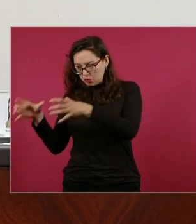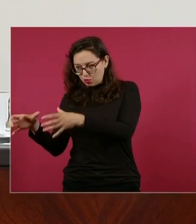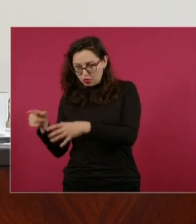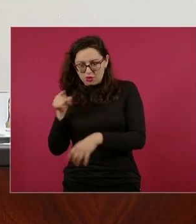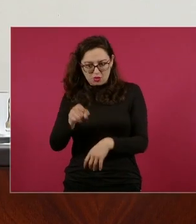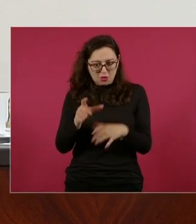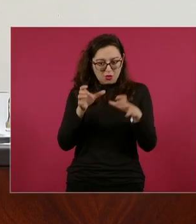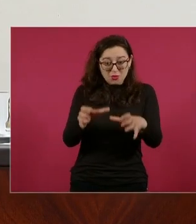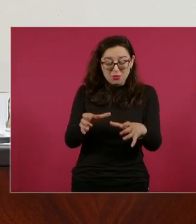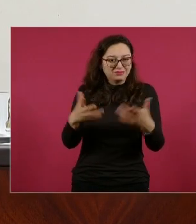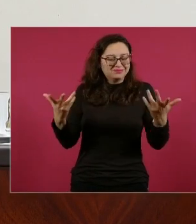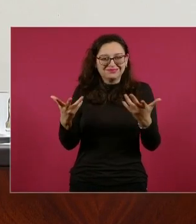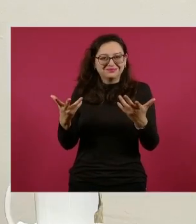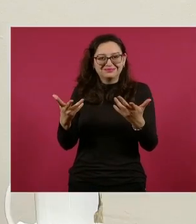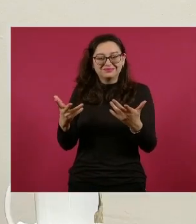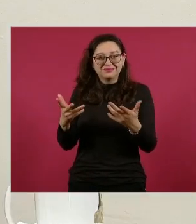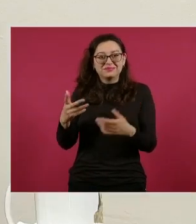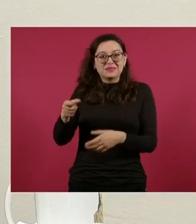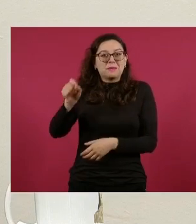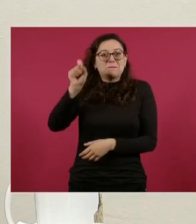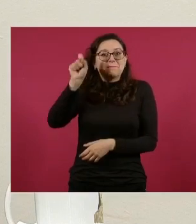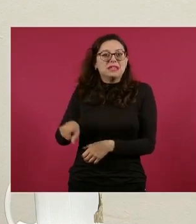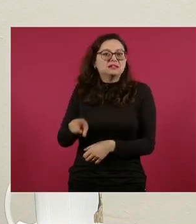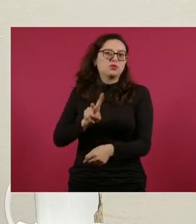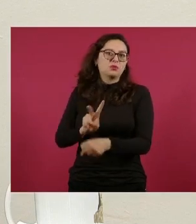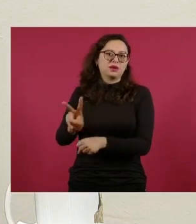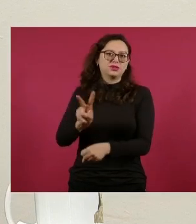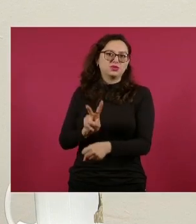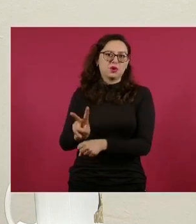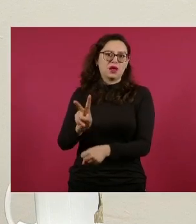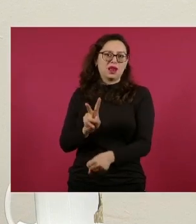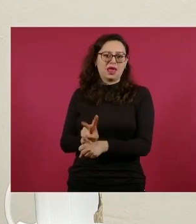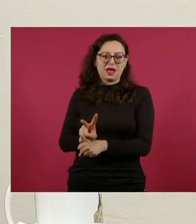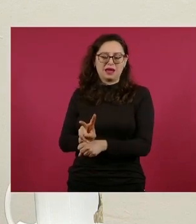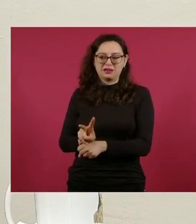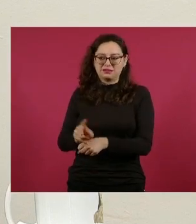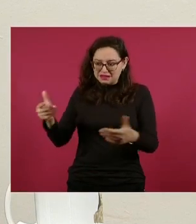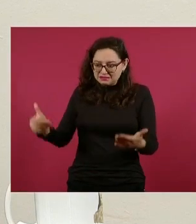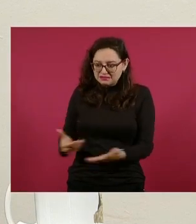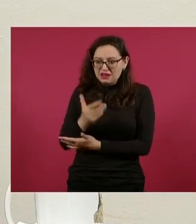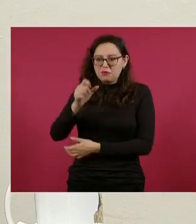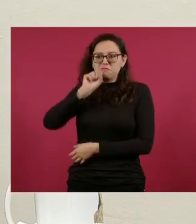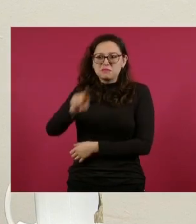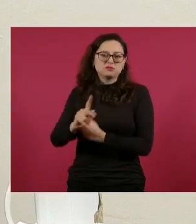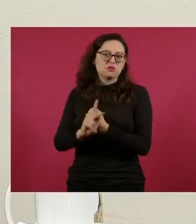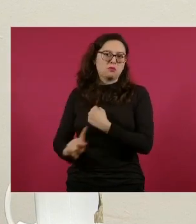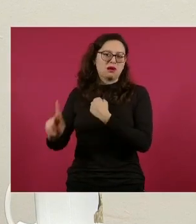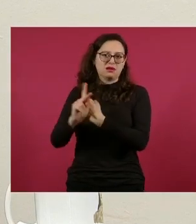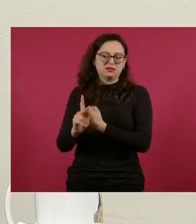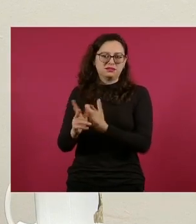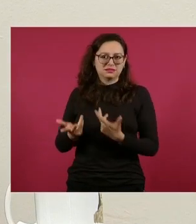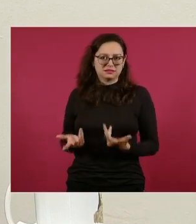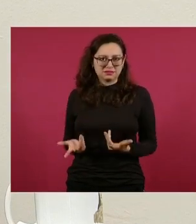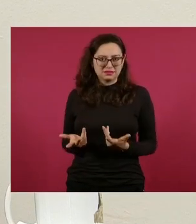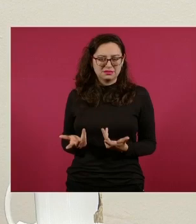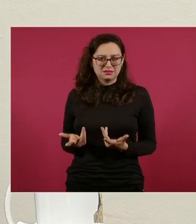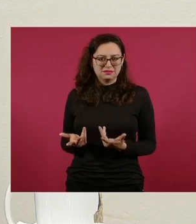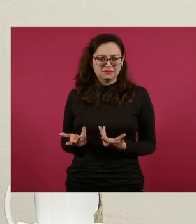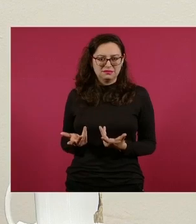del mismo pueblo, de la misma nación, y